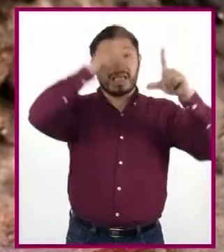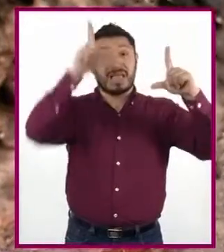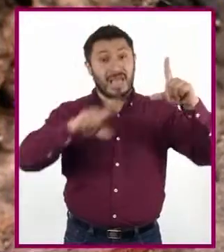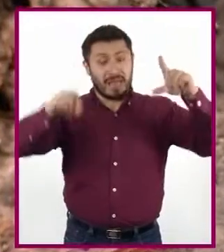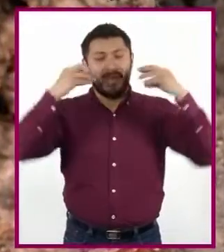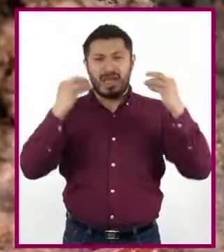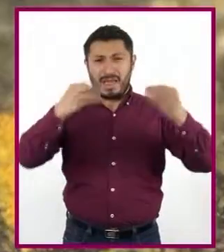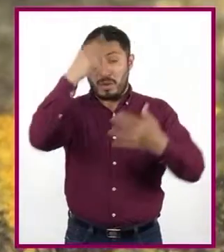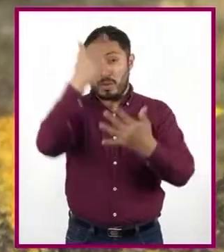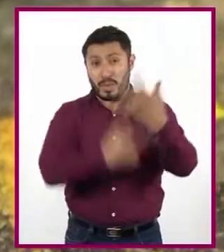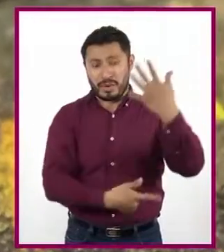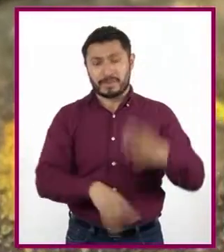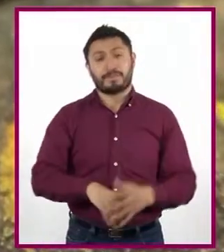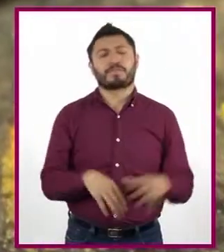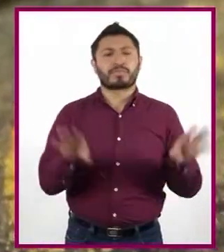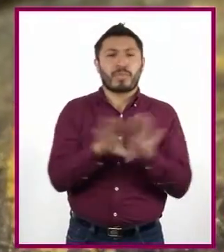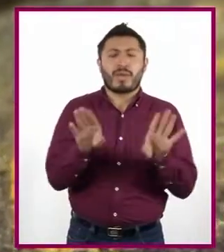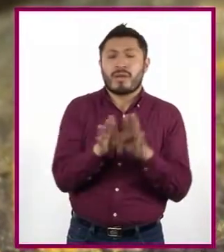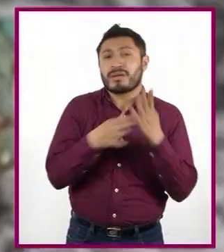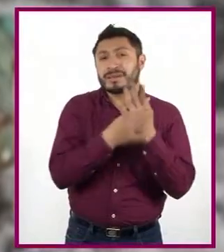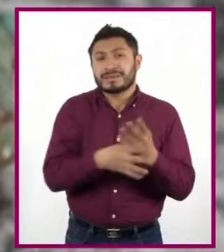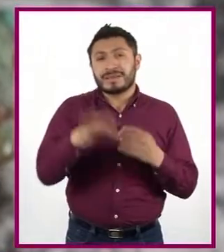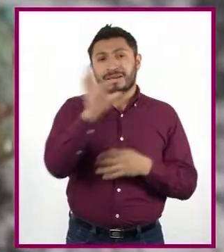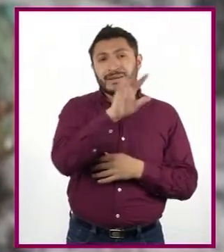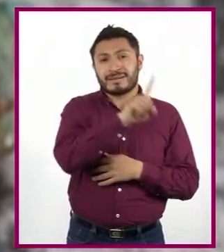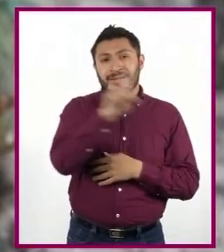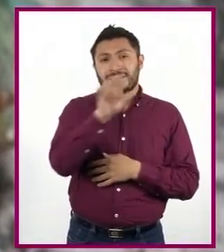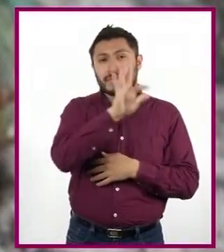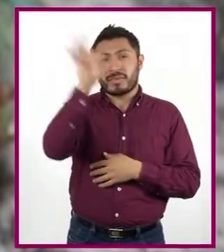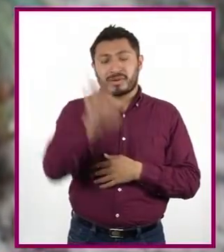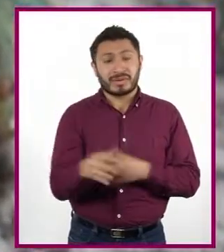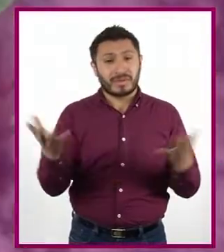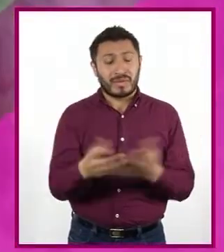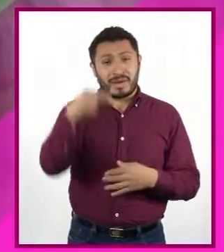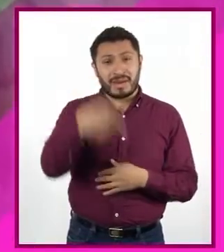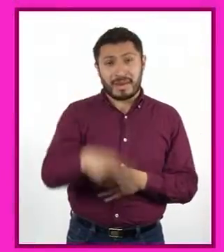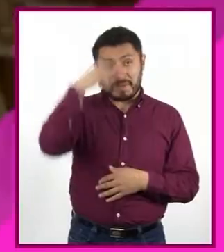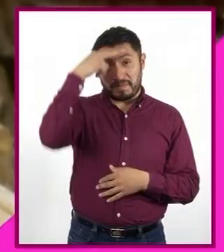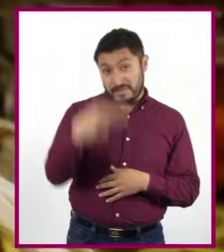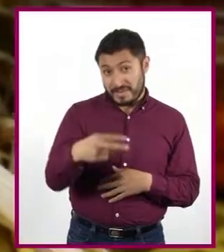país. Como quien dice, 100% hecho en México.